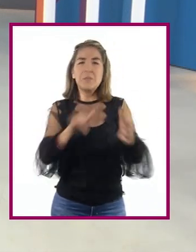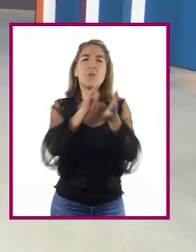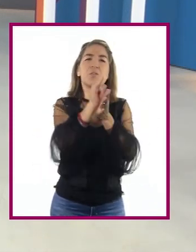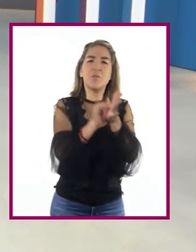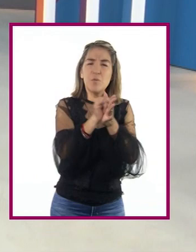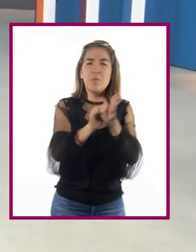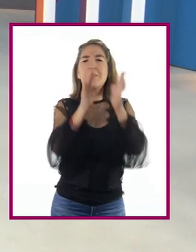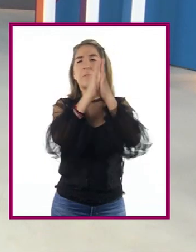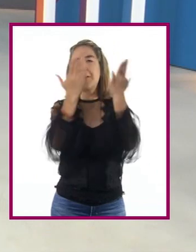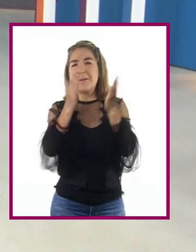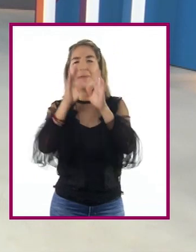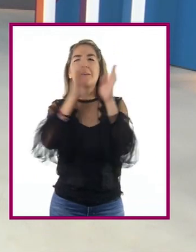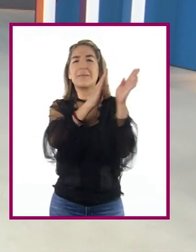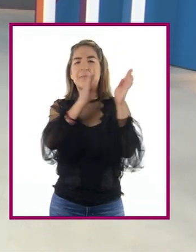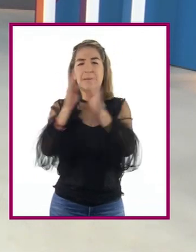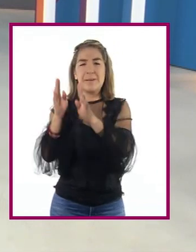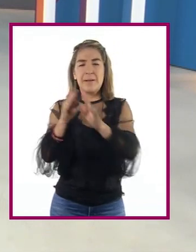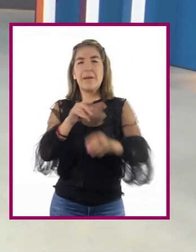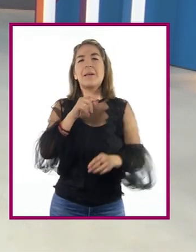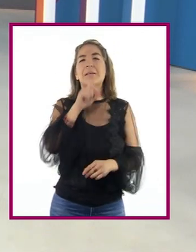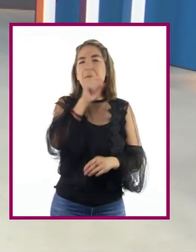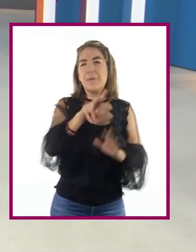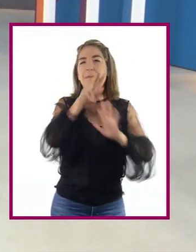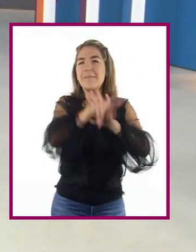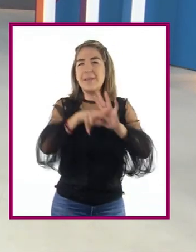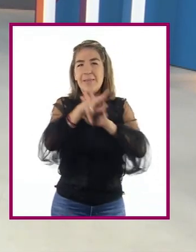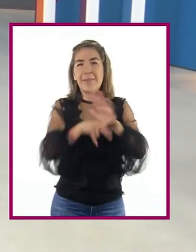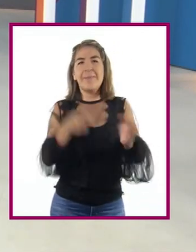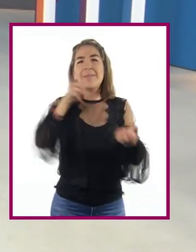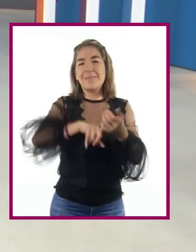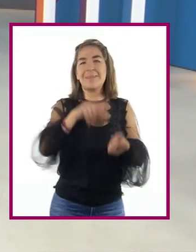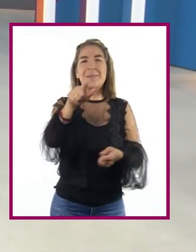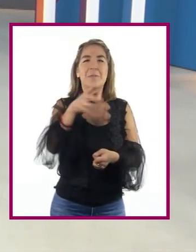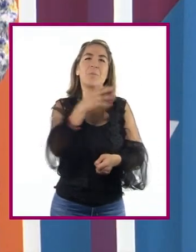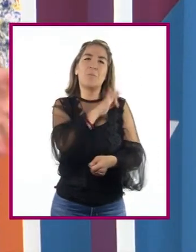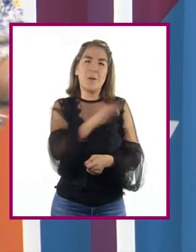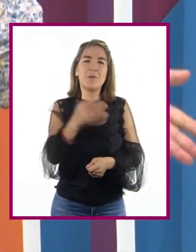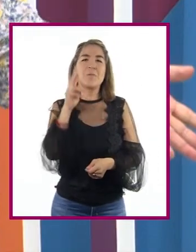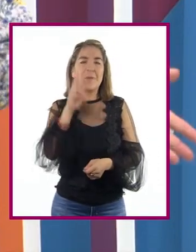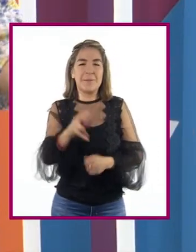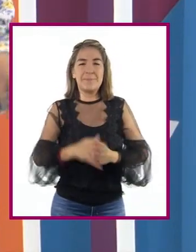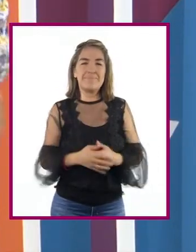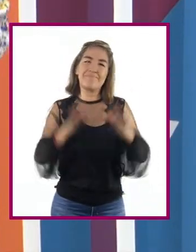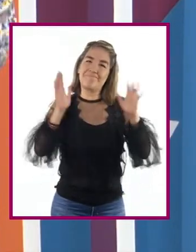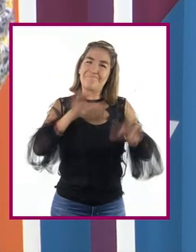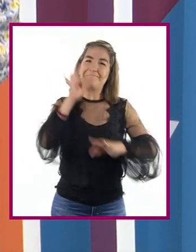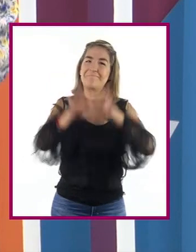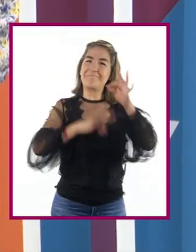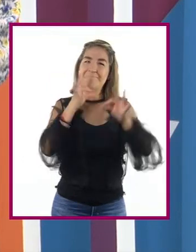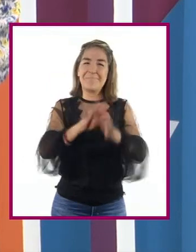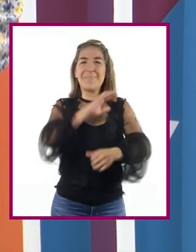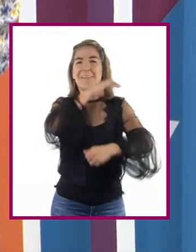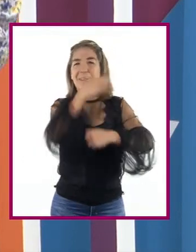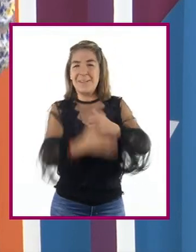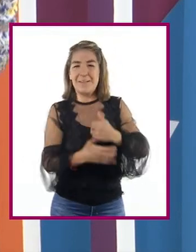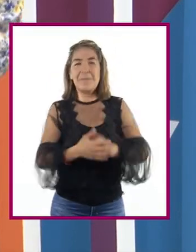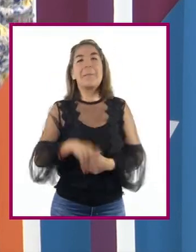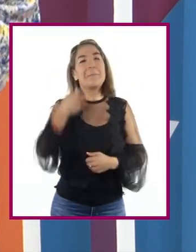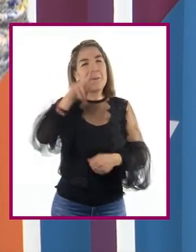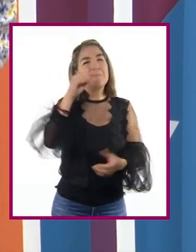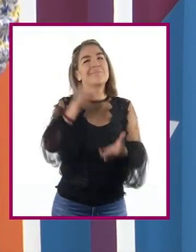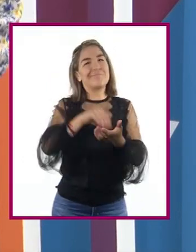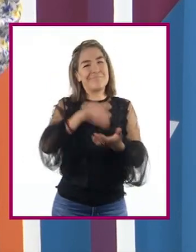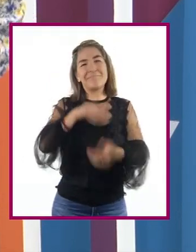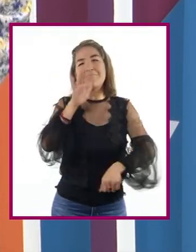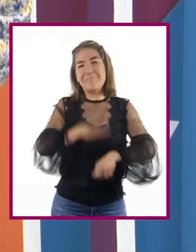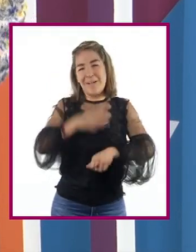bibliográficas, digitales y audiovisuales que tengan a la mano. Listo, terminamos, pero aún